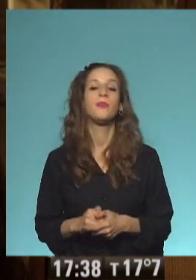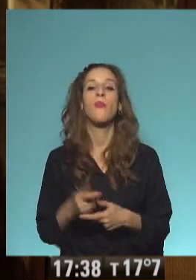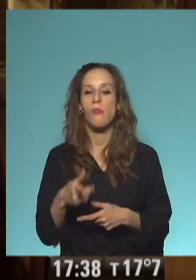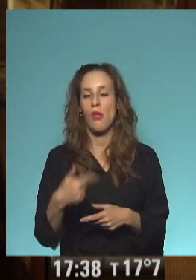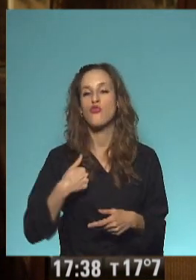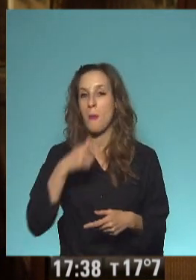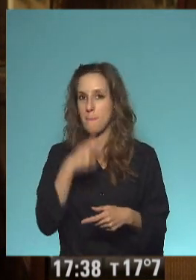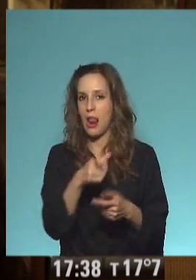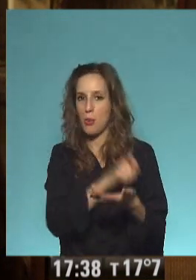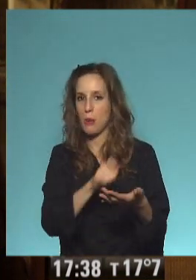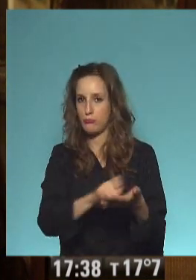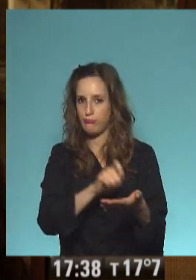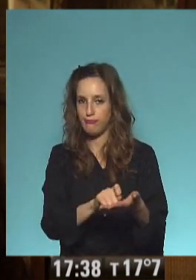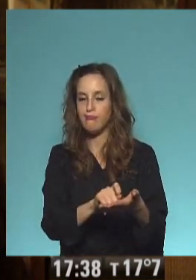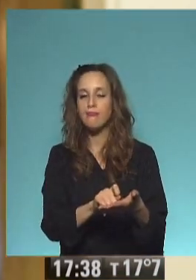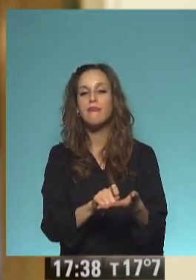una palabra.